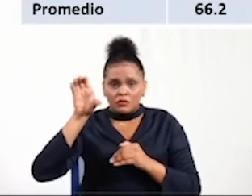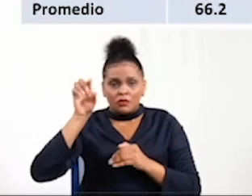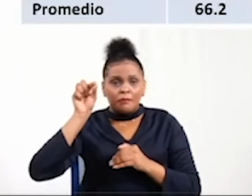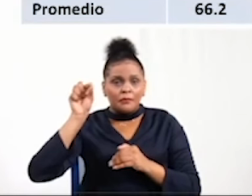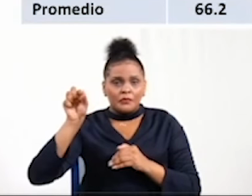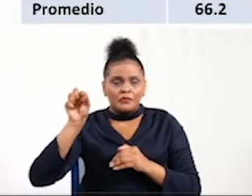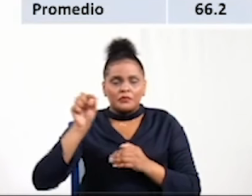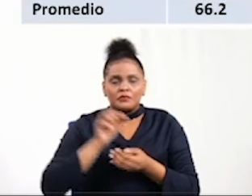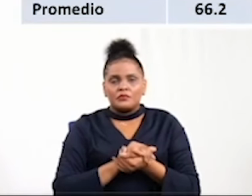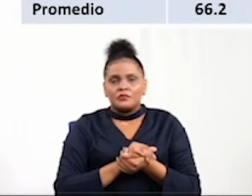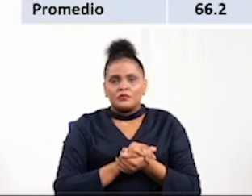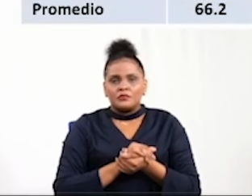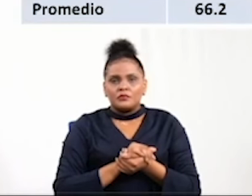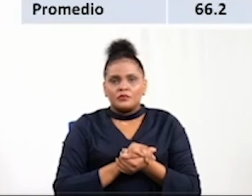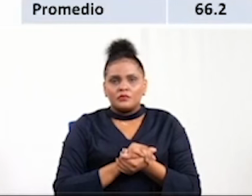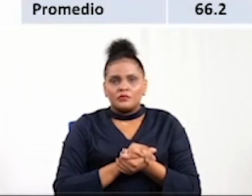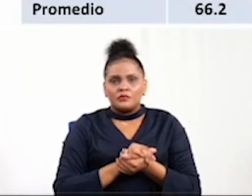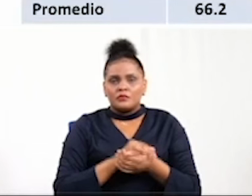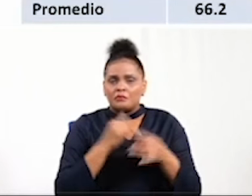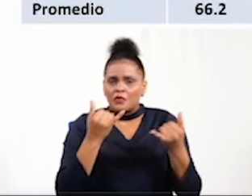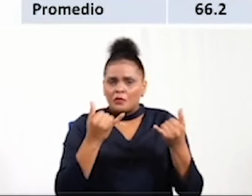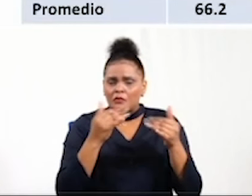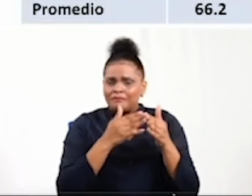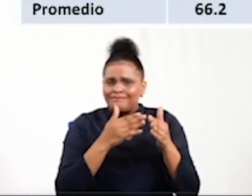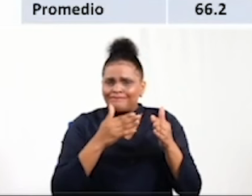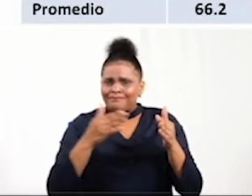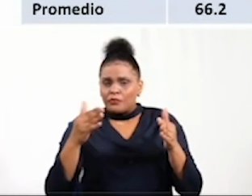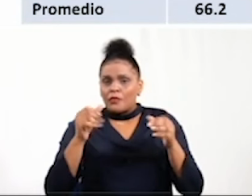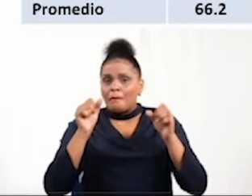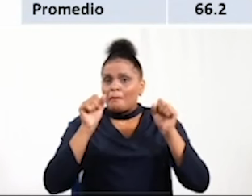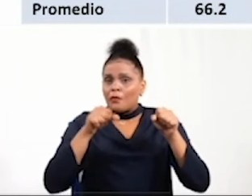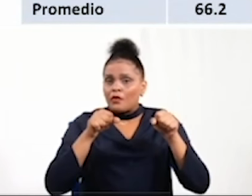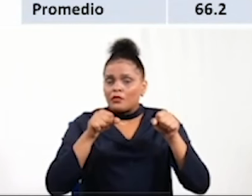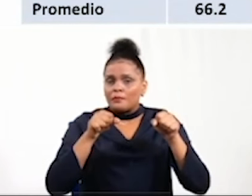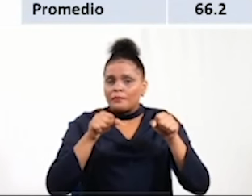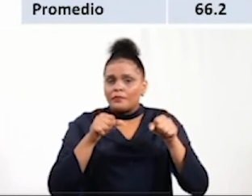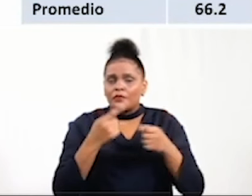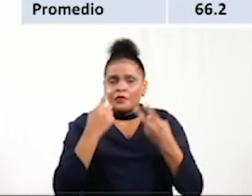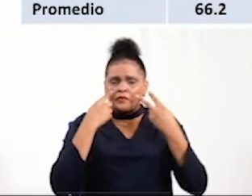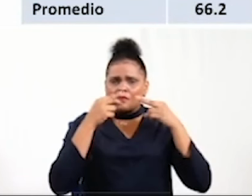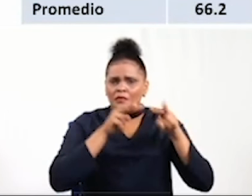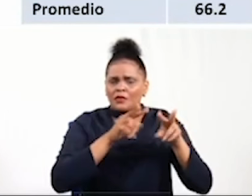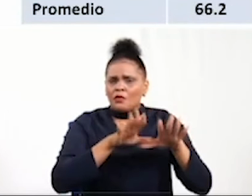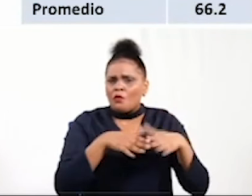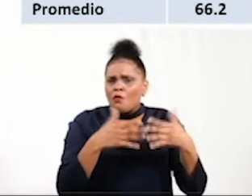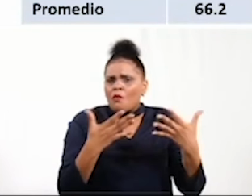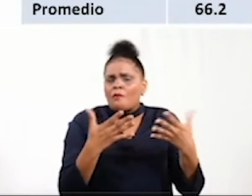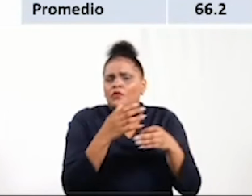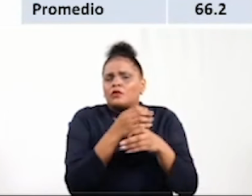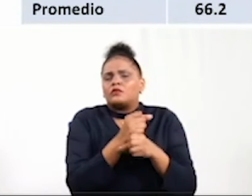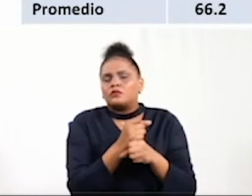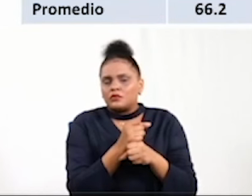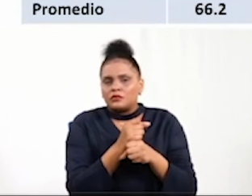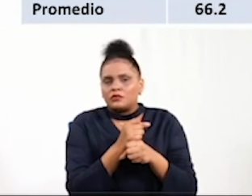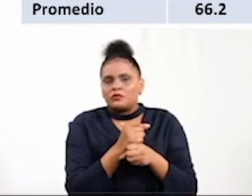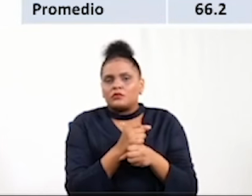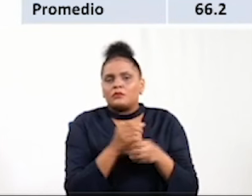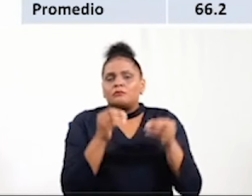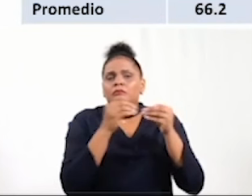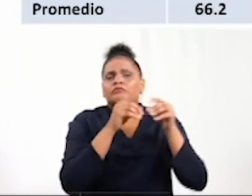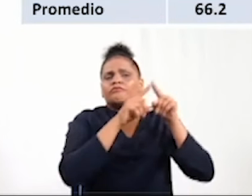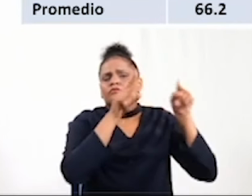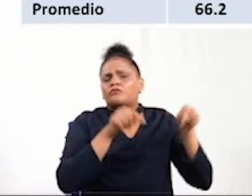bueno no me quiero extender pero para ponerlo también como ejemplo de esta mirada más amplia